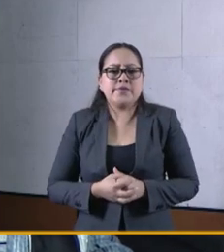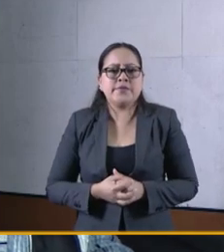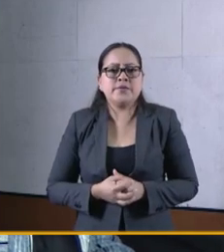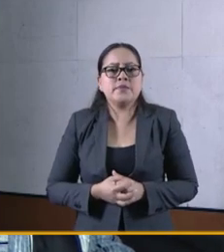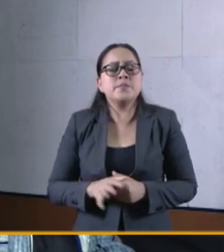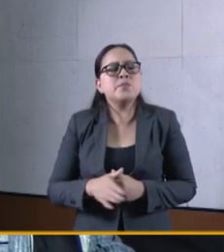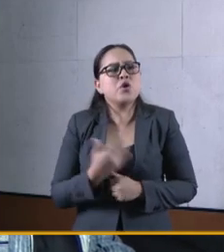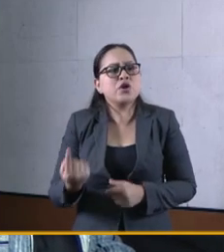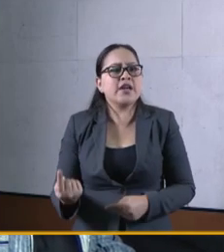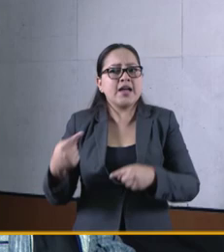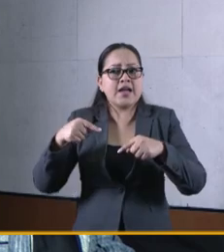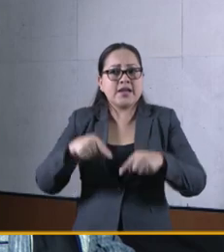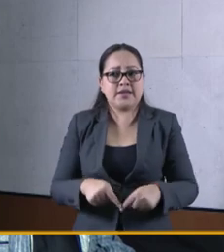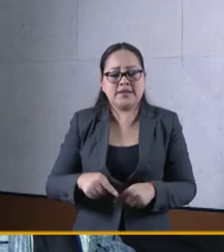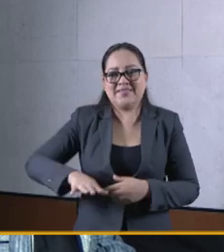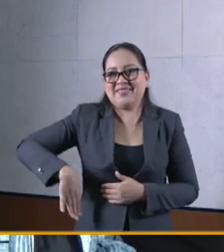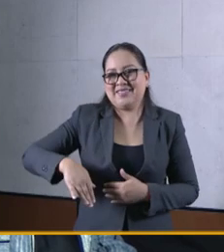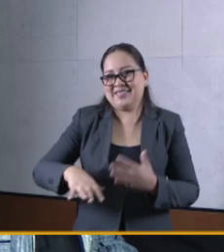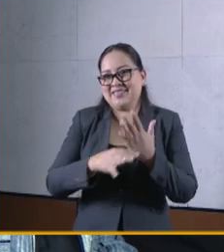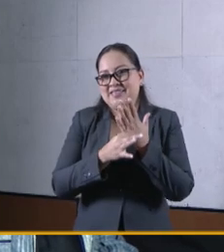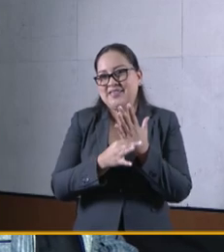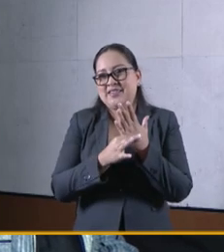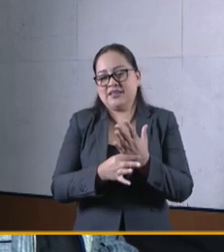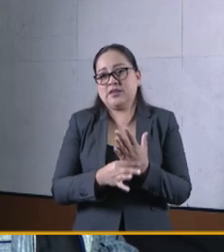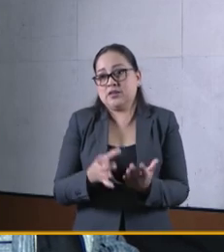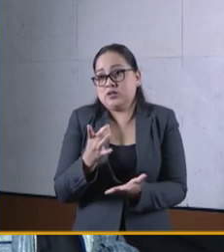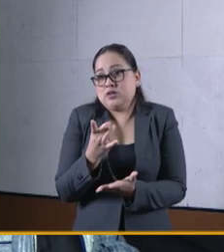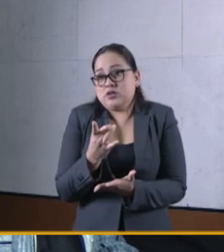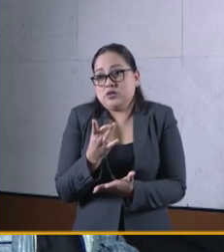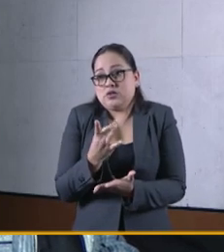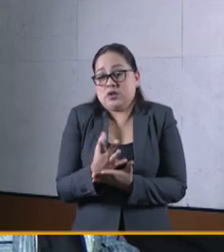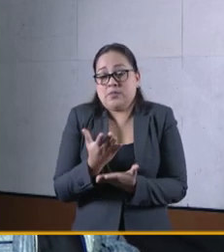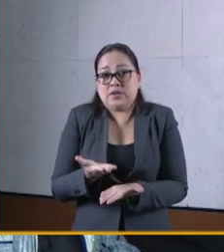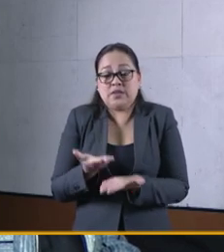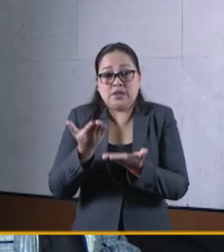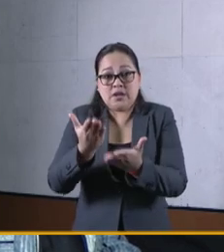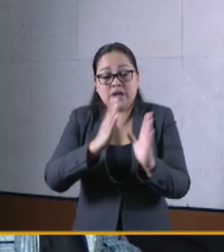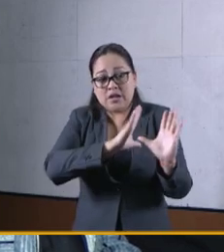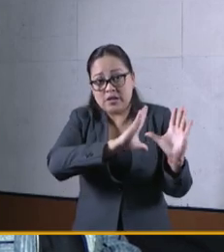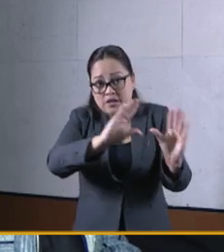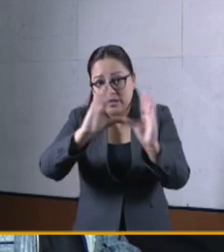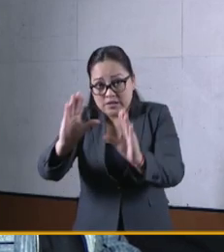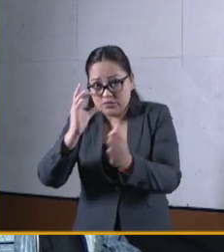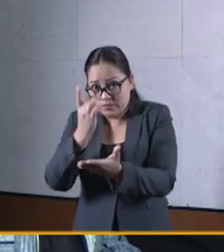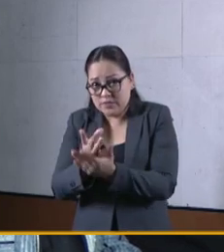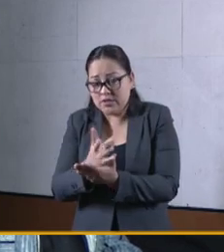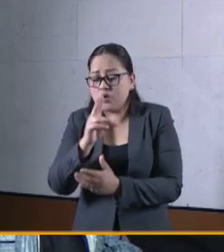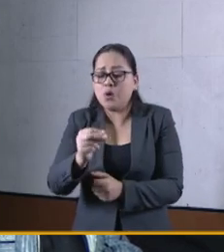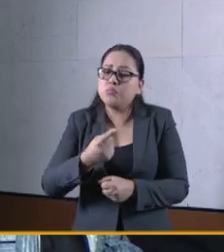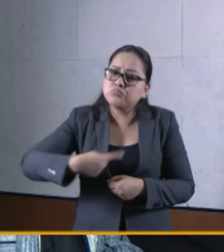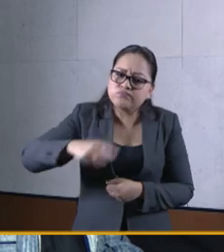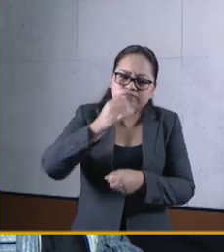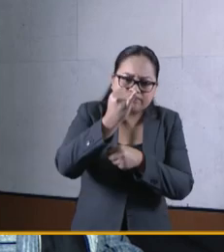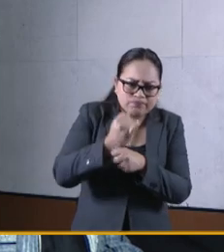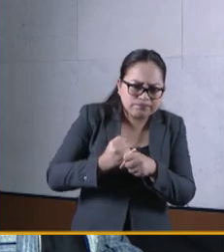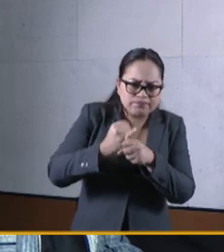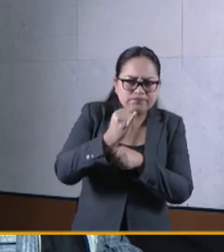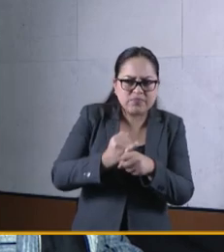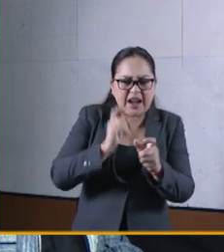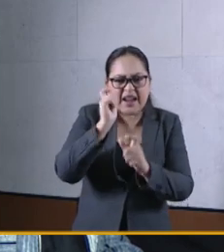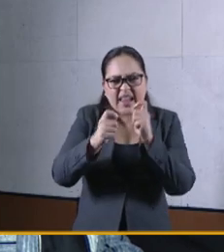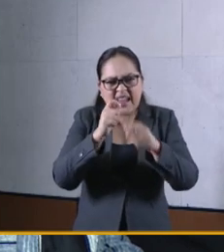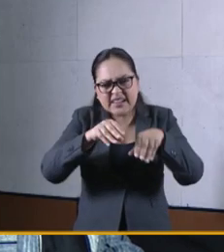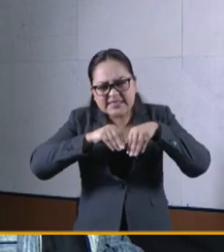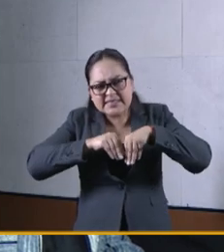porque aquí o bien se decía no sólo enseñamos aquí se investiga y se generan conocimientos